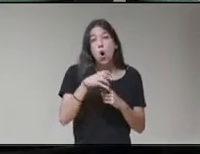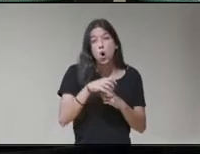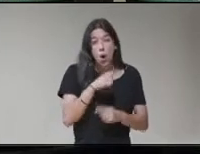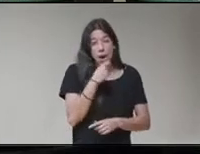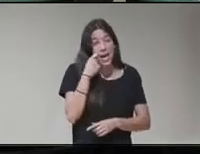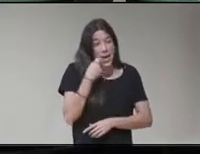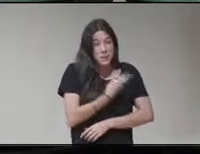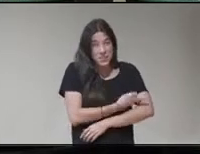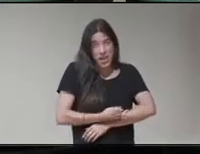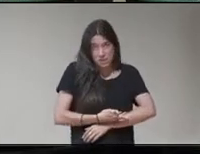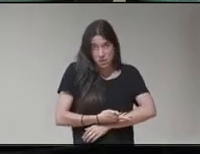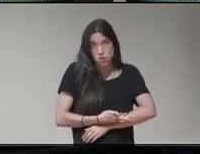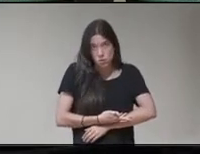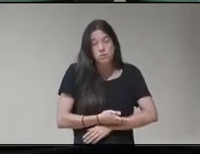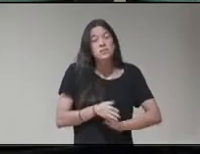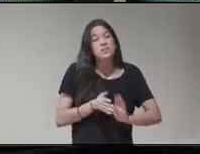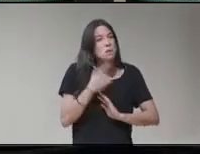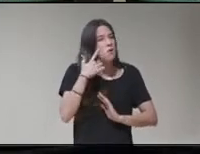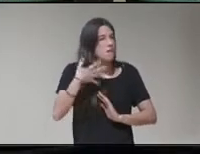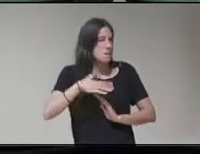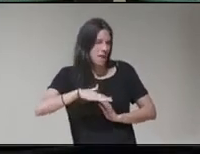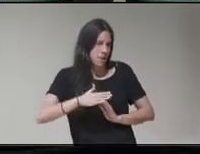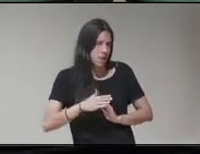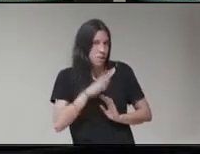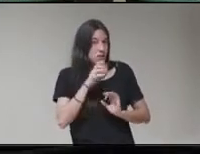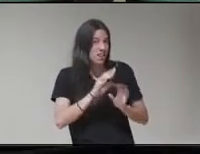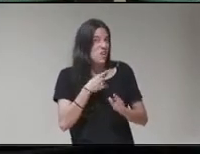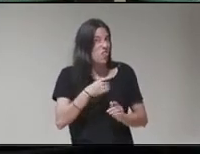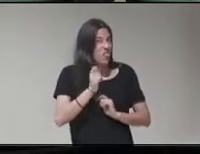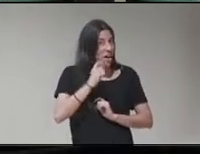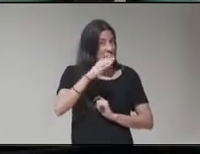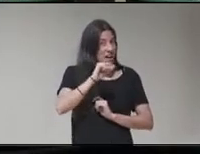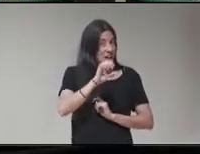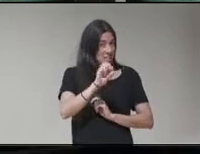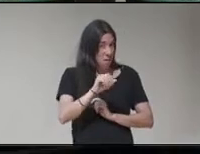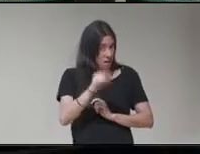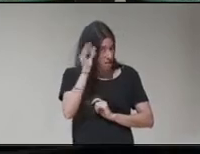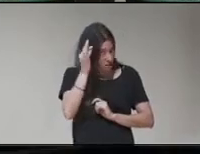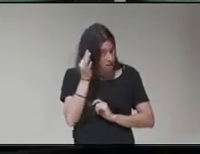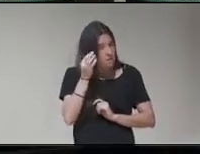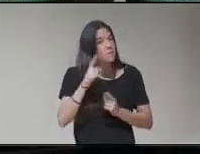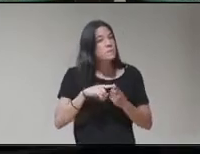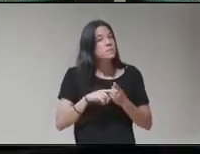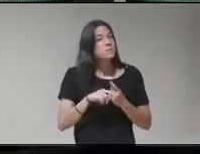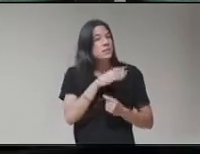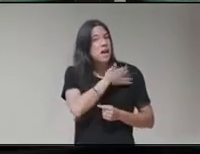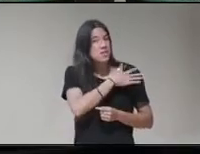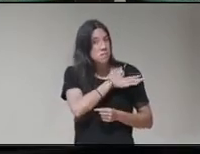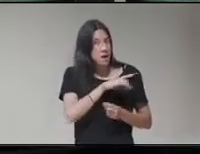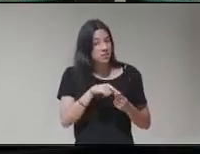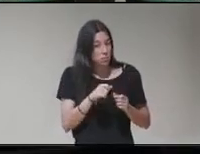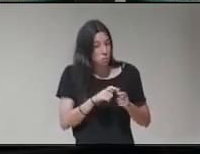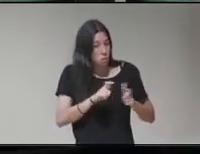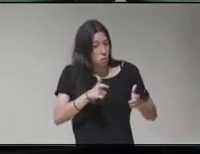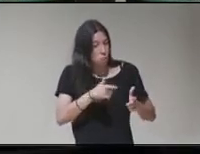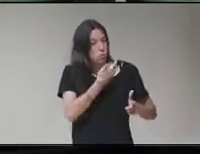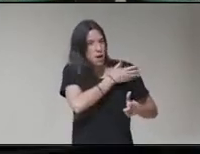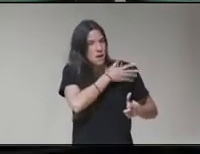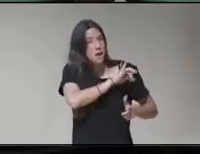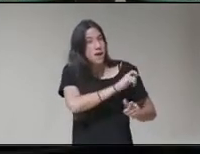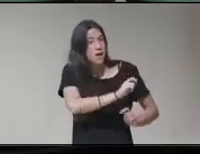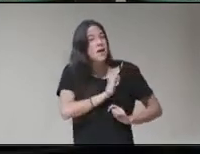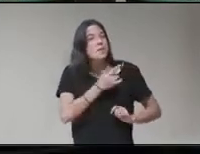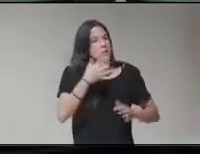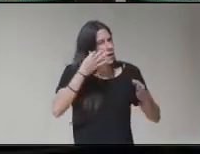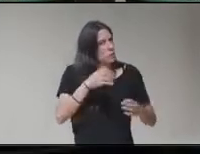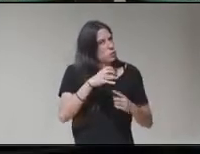definición. Tiene mala fama porque, claro, nos produce caspa cuando prolifera en demasía, pero es un hongo